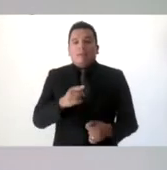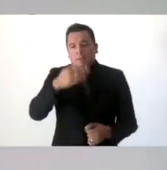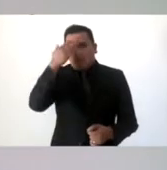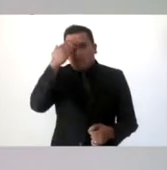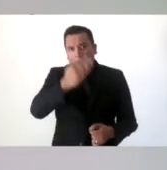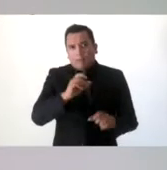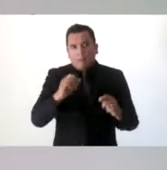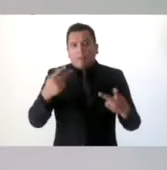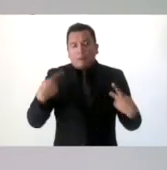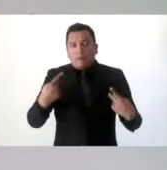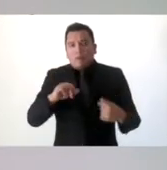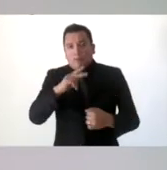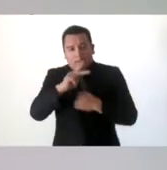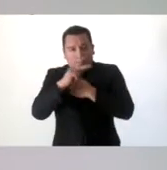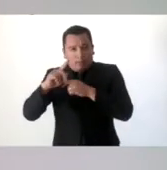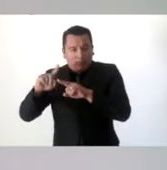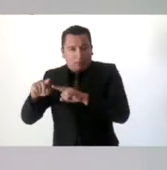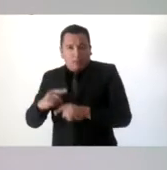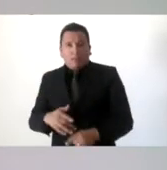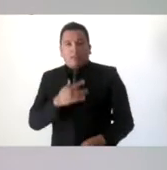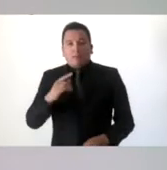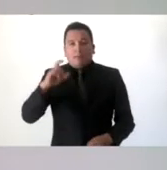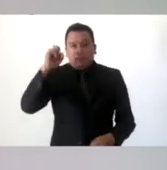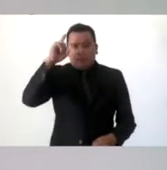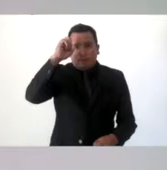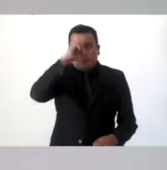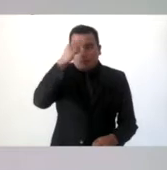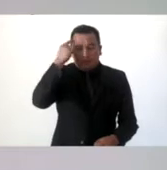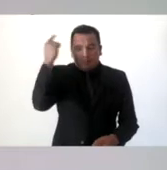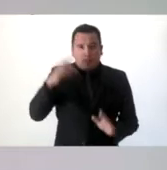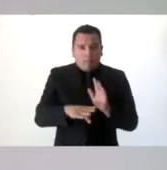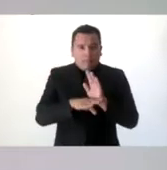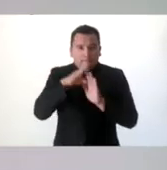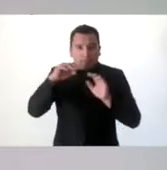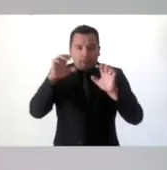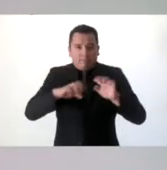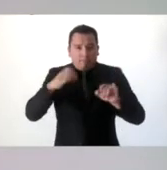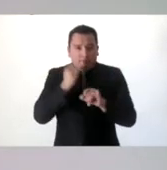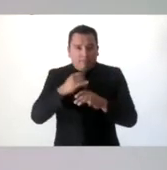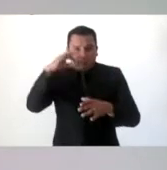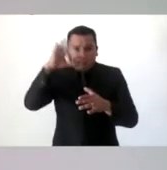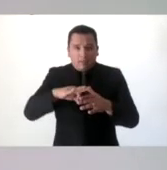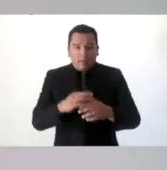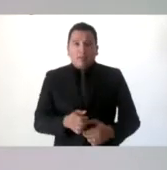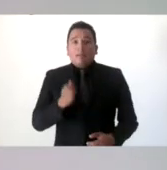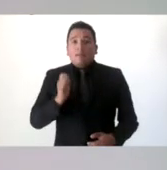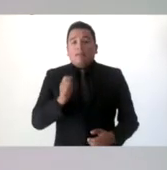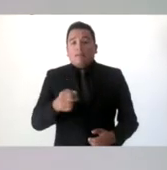tú lo sabes también, especialistas de otros países, que lo más difícil para dar este paso no es